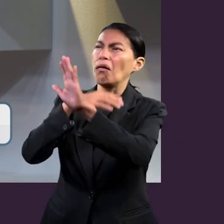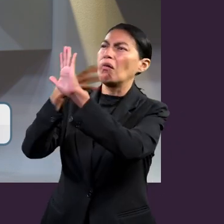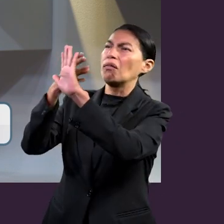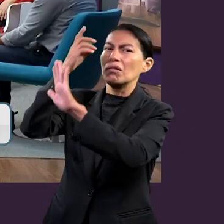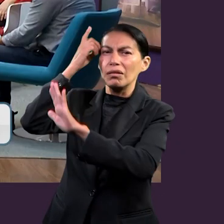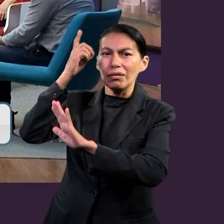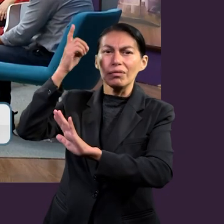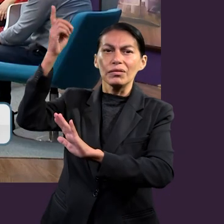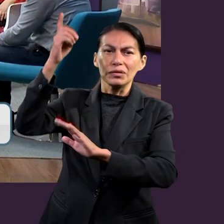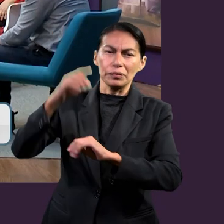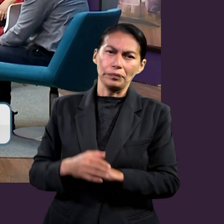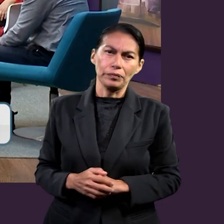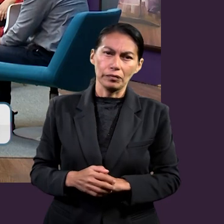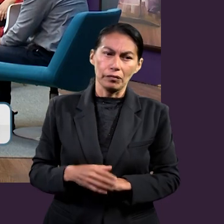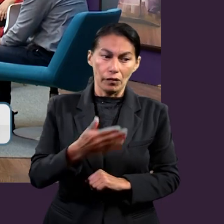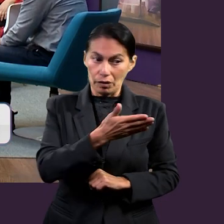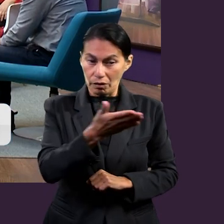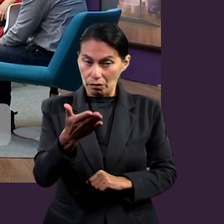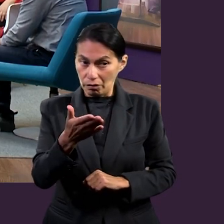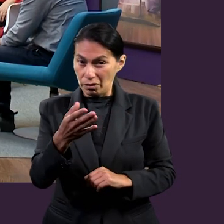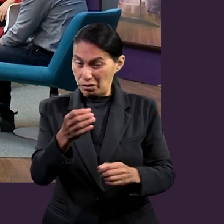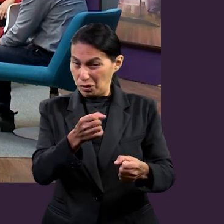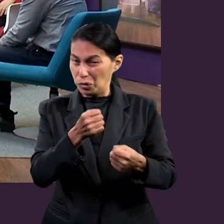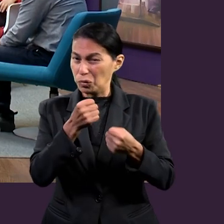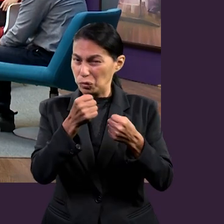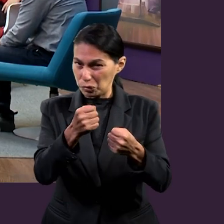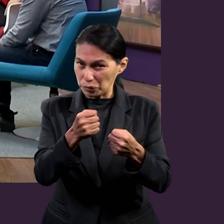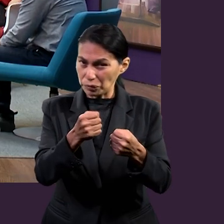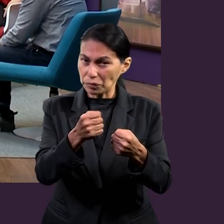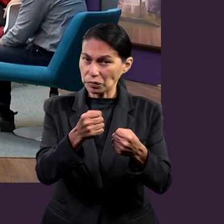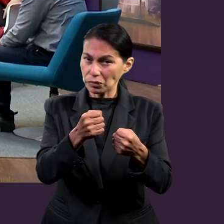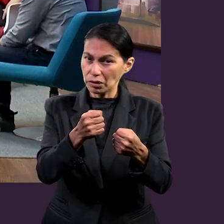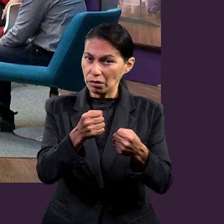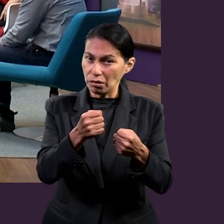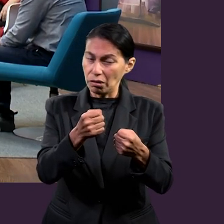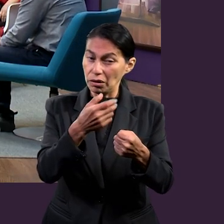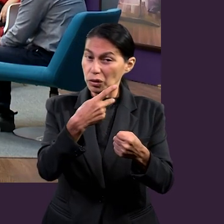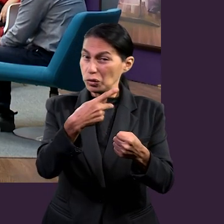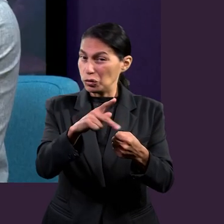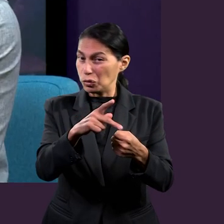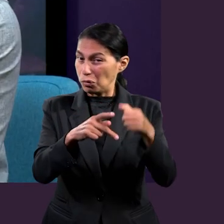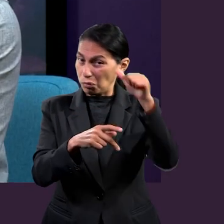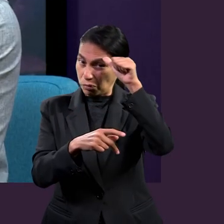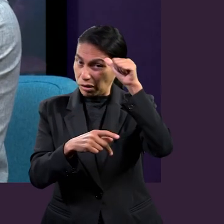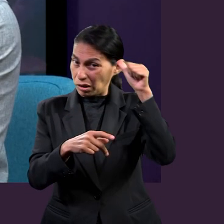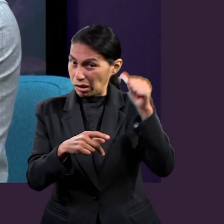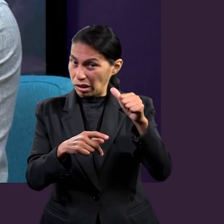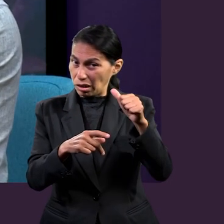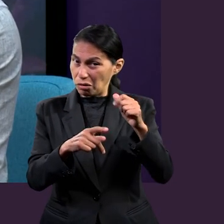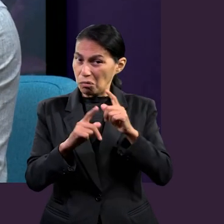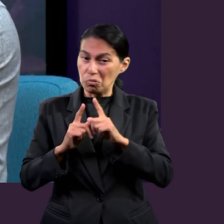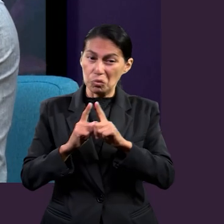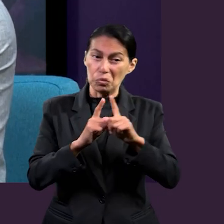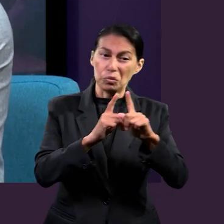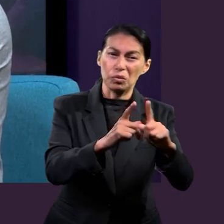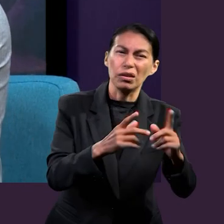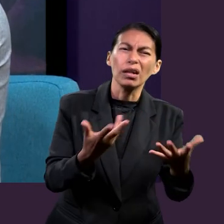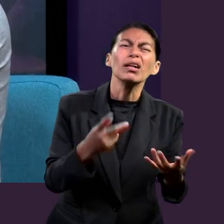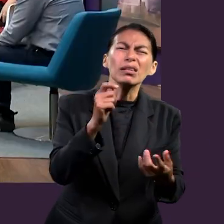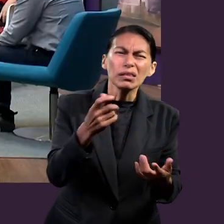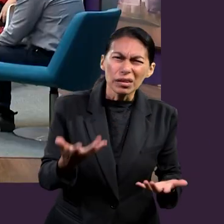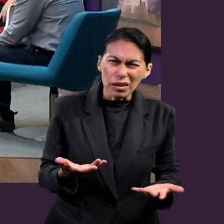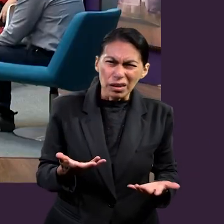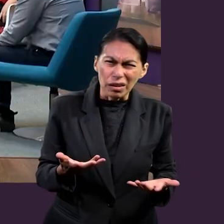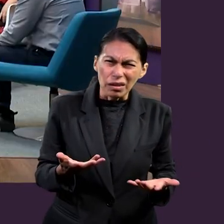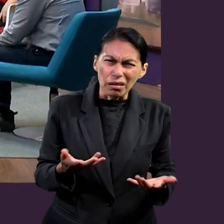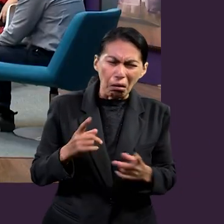Señor y estén seguros que de su pecado los alcanzará. La idea que trae